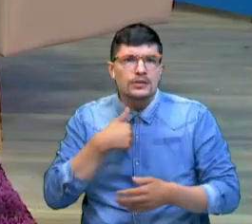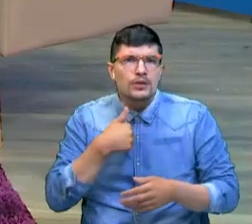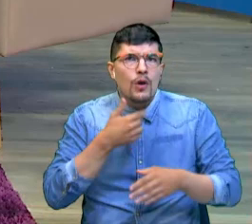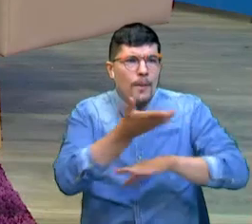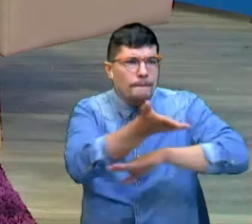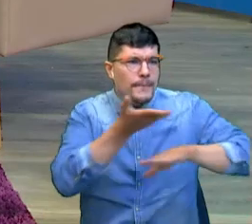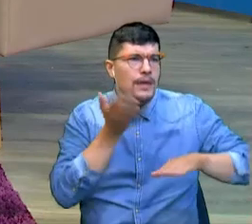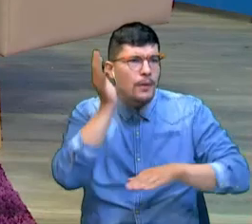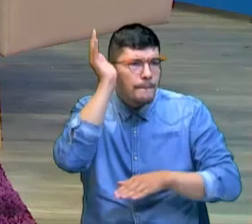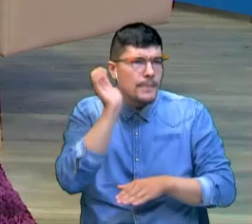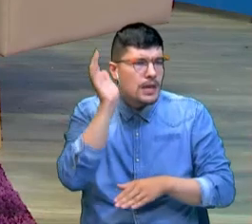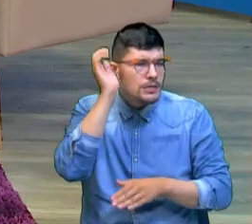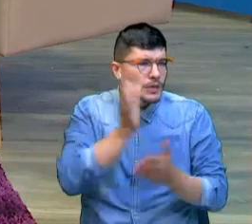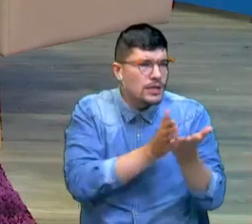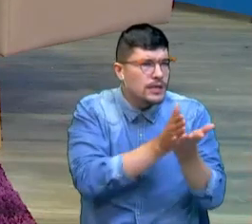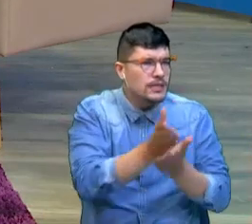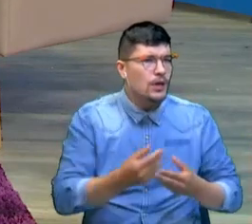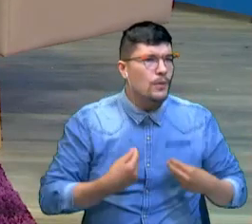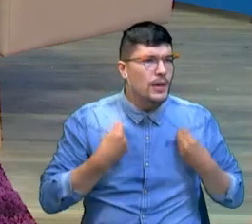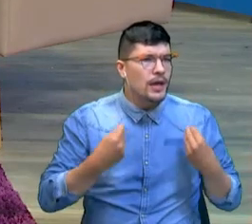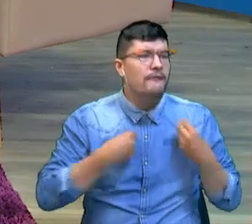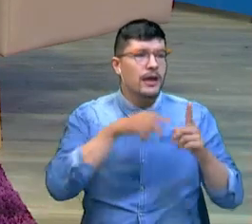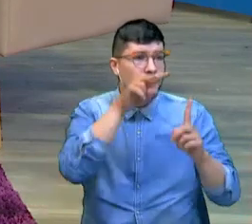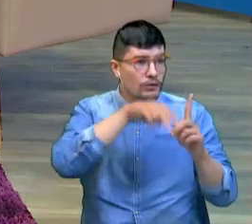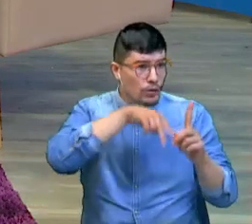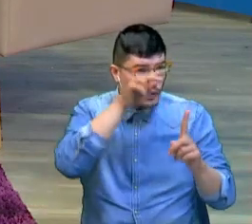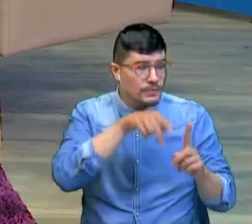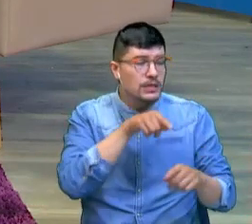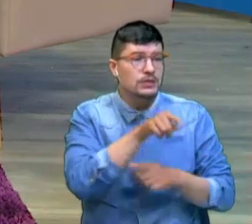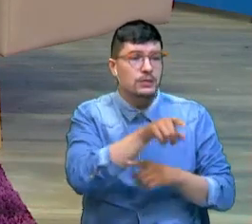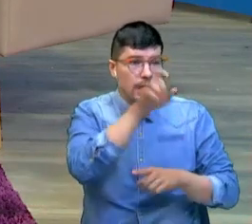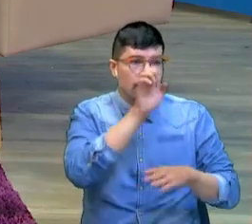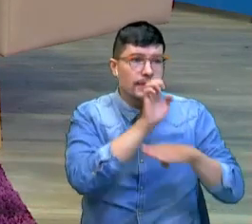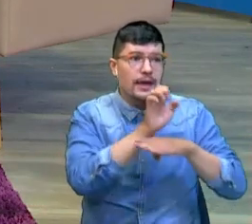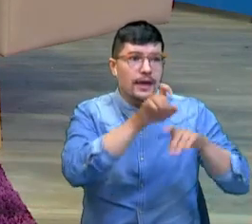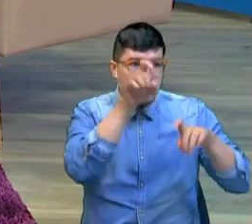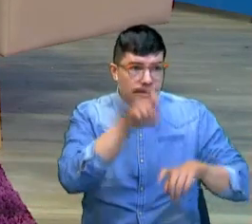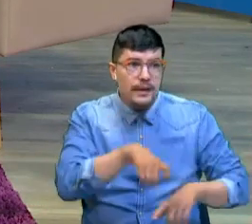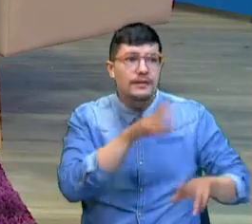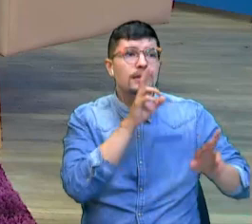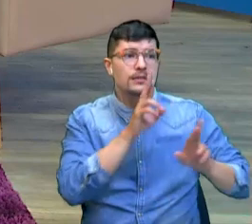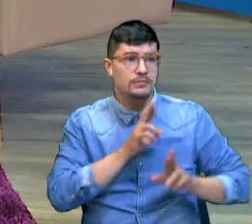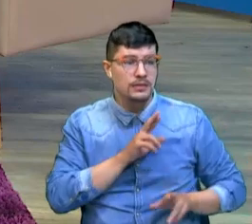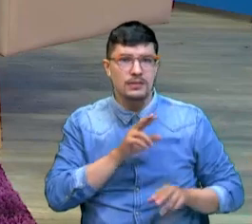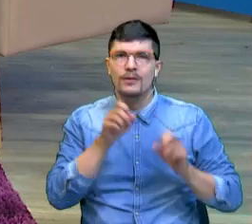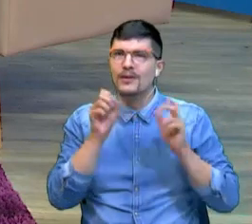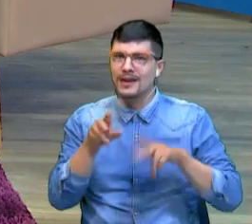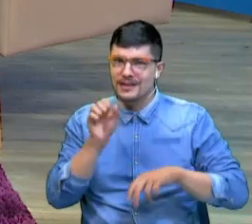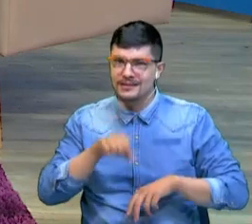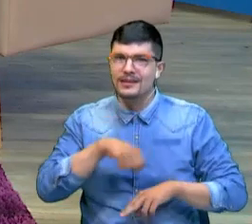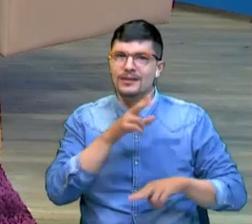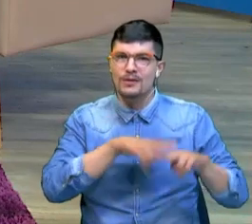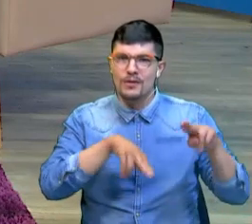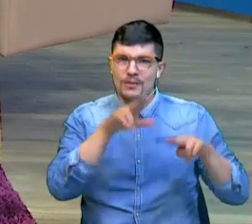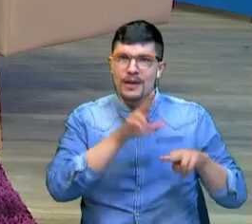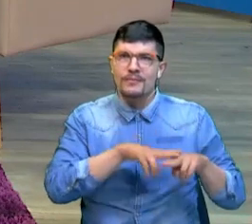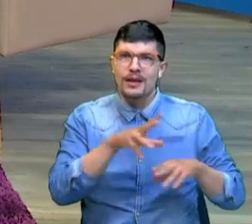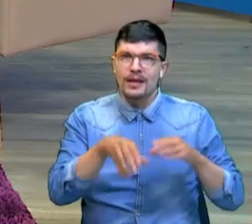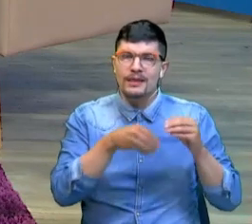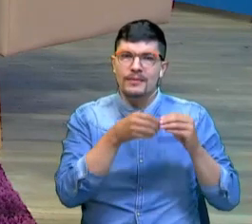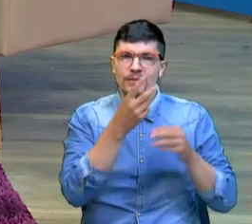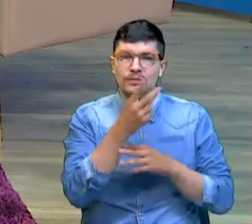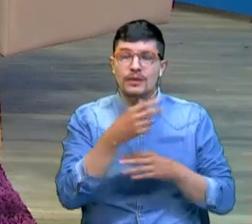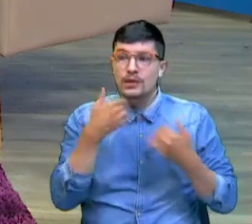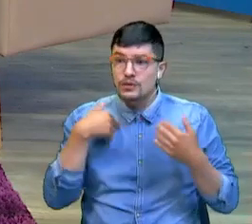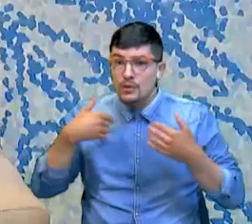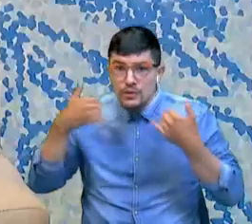reclamar pensión de sobrevivientes, son 2 meses. 2 meses. Y normalmente sí son 2 meses que se toman para incluir uh-huh. en nómina. Uh-huh. Si